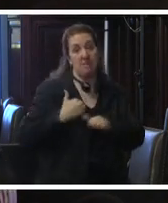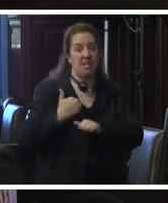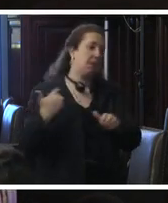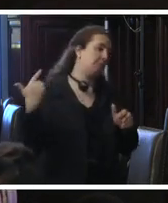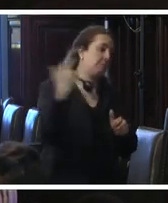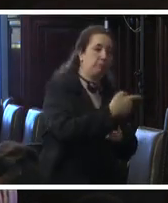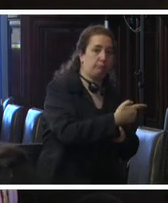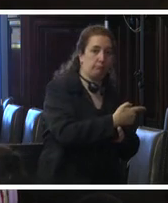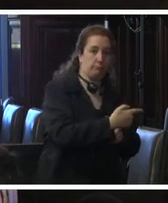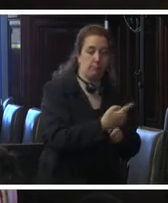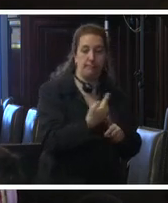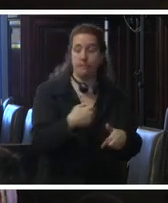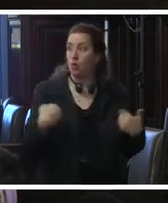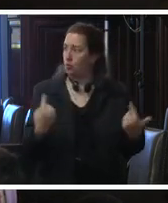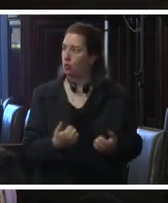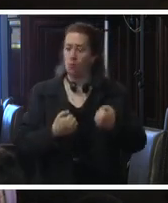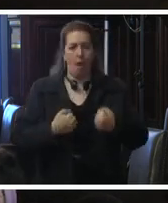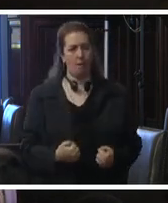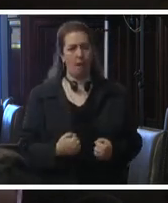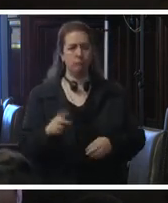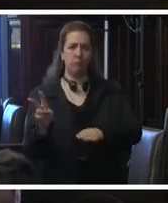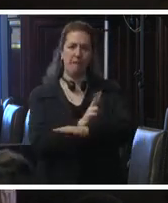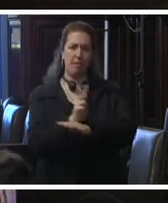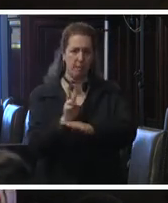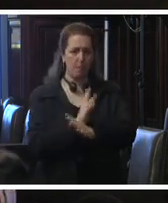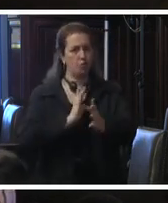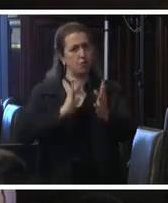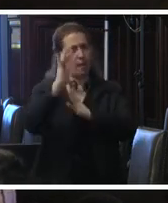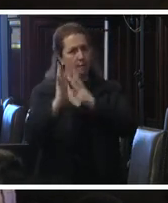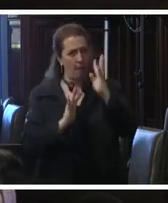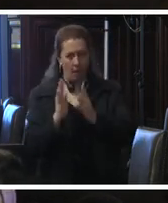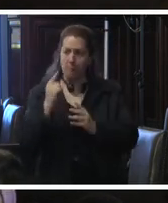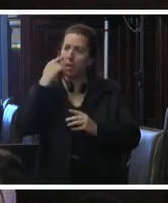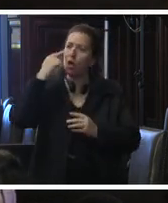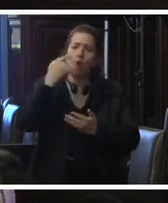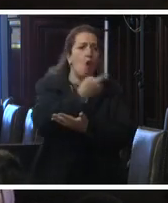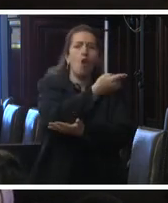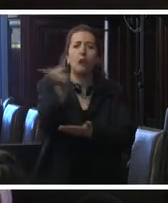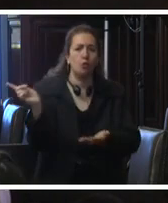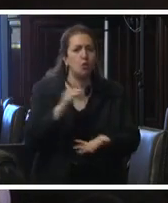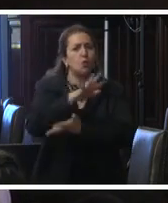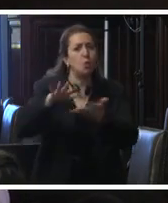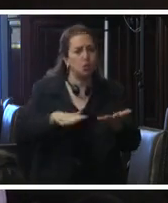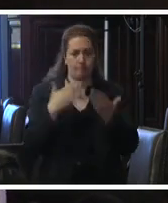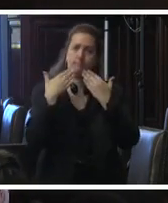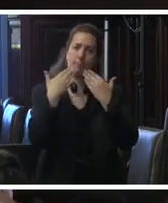mujeres, en como defensoras de la selva y haciendo conocer al mundo. Muchas gracias.